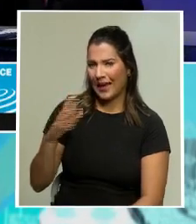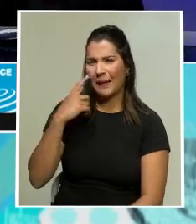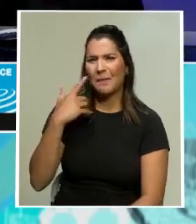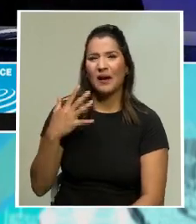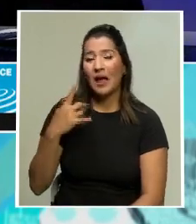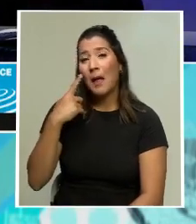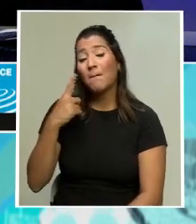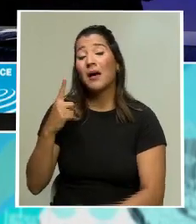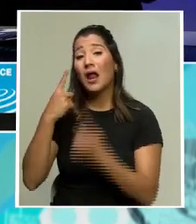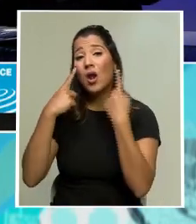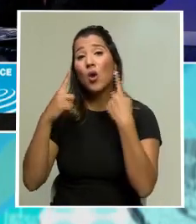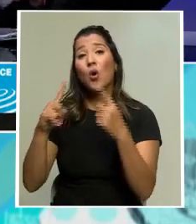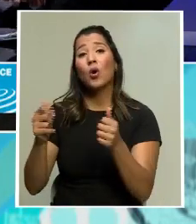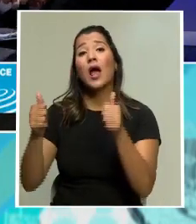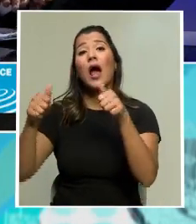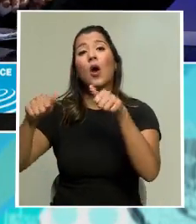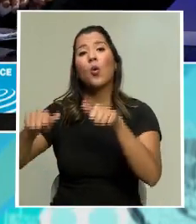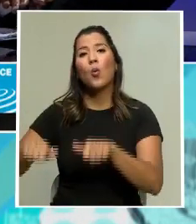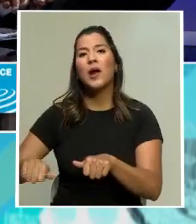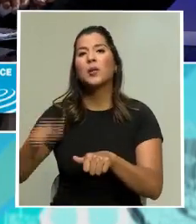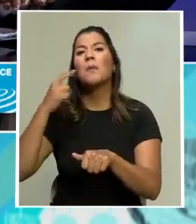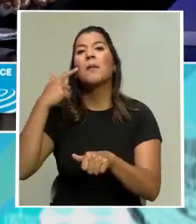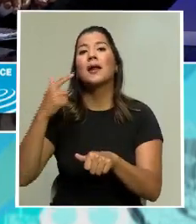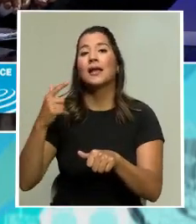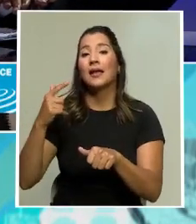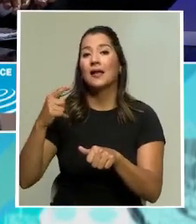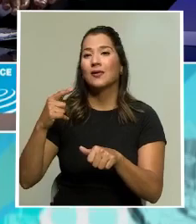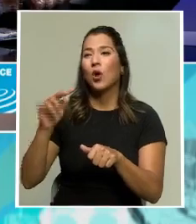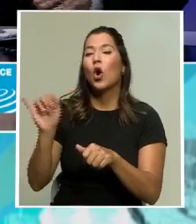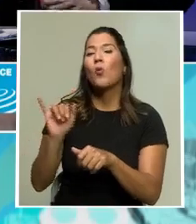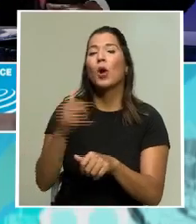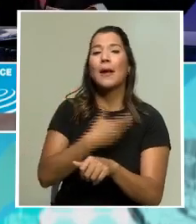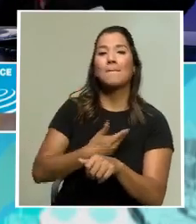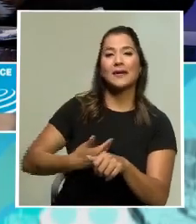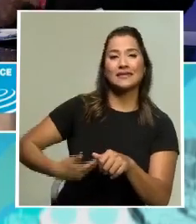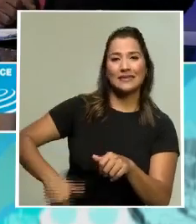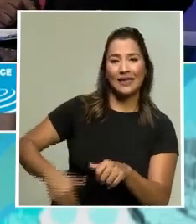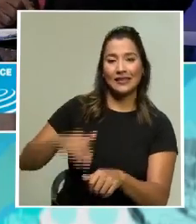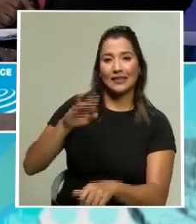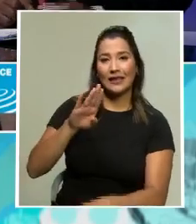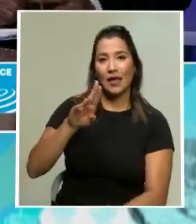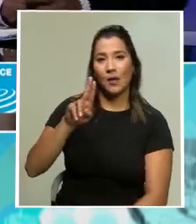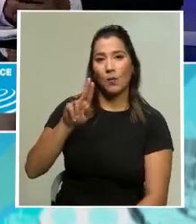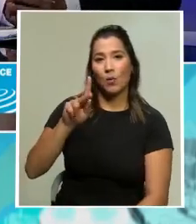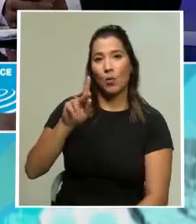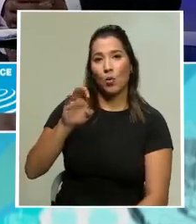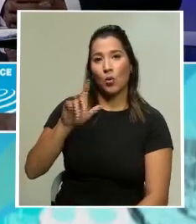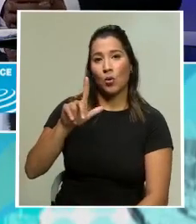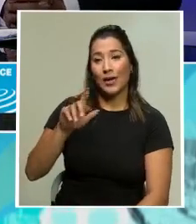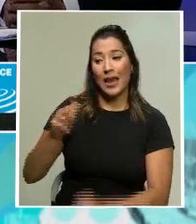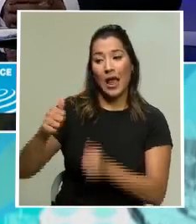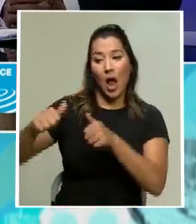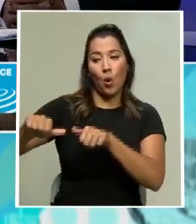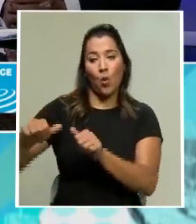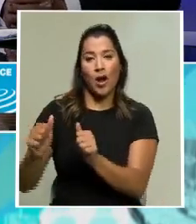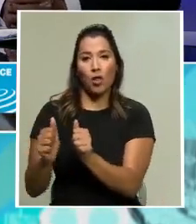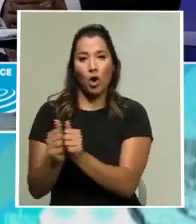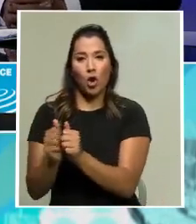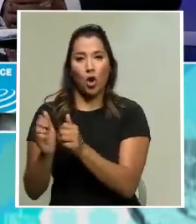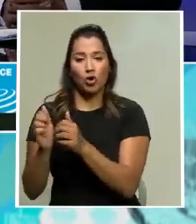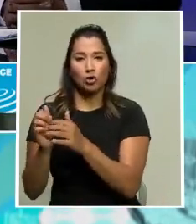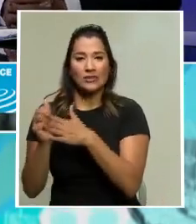que hagan que baje la tasa de homicidios. Yo creo que tiene su peso